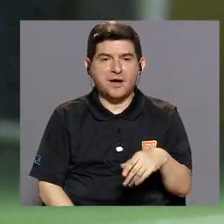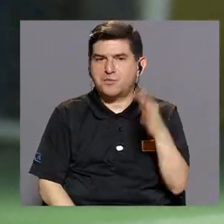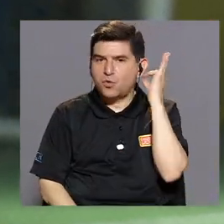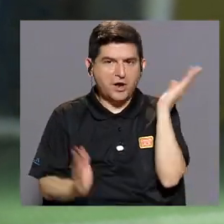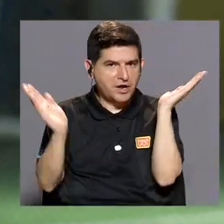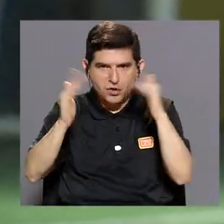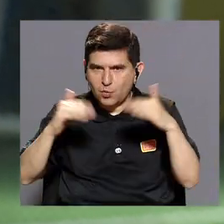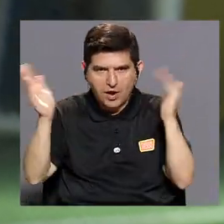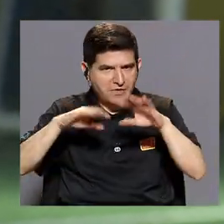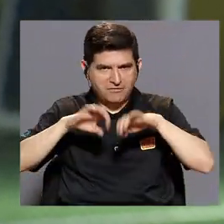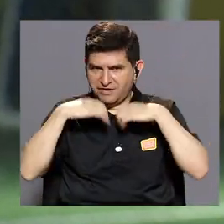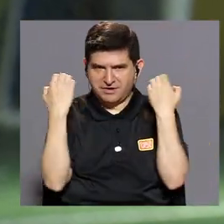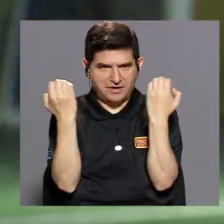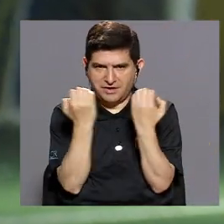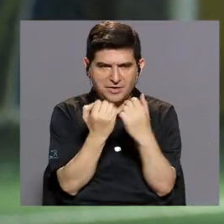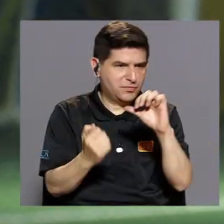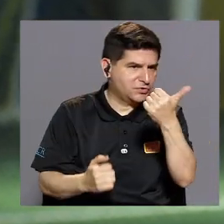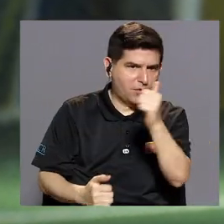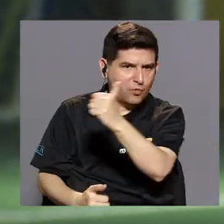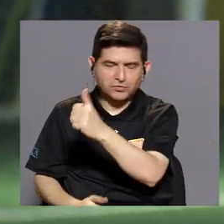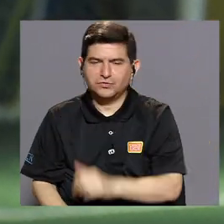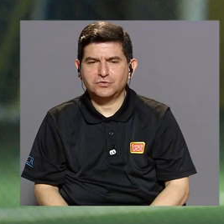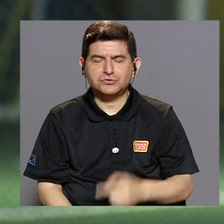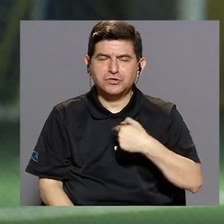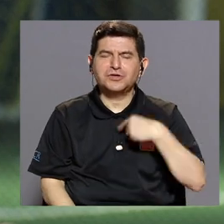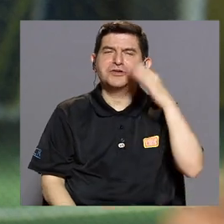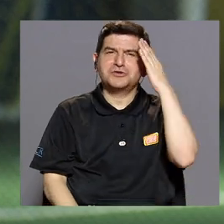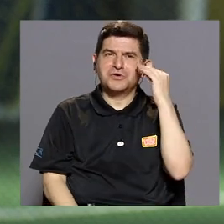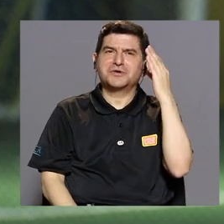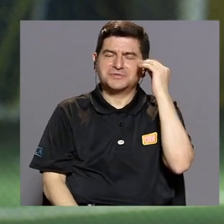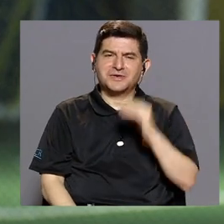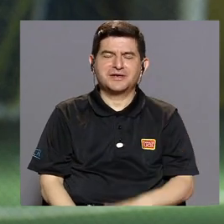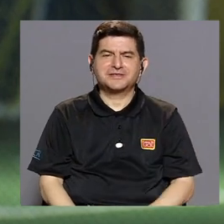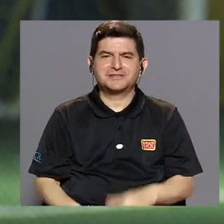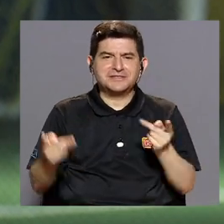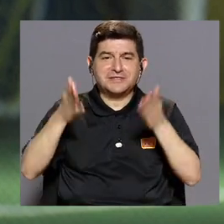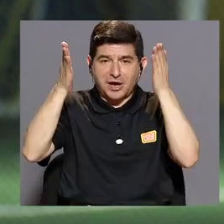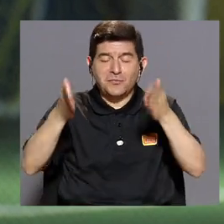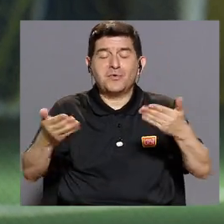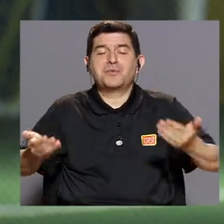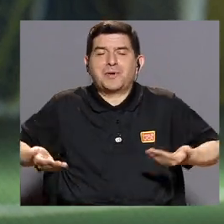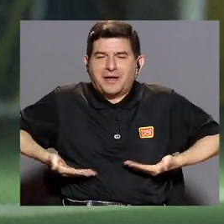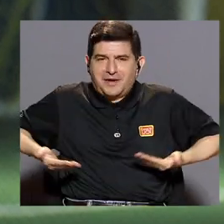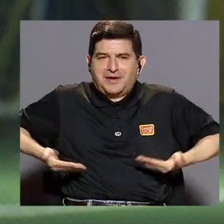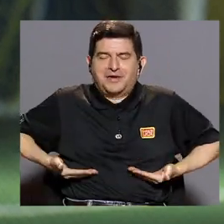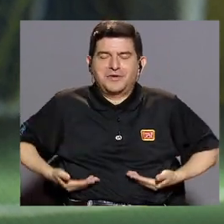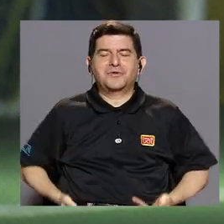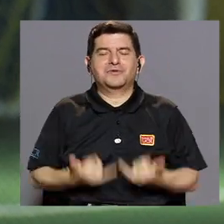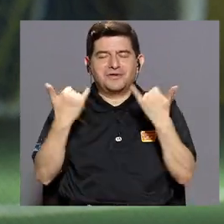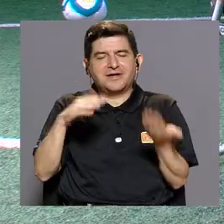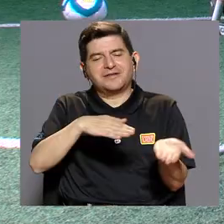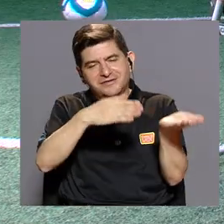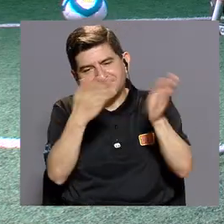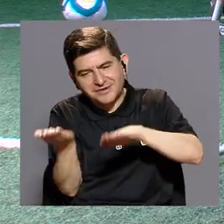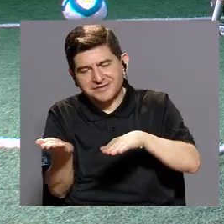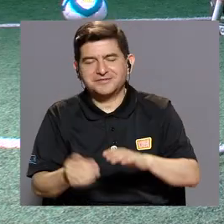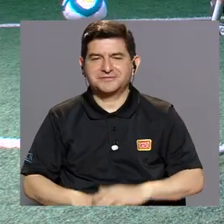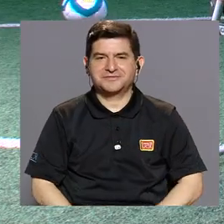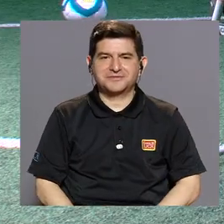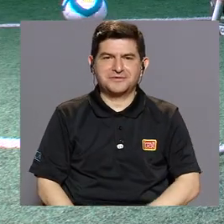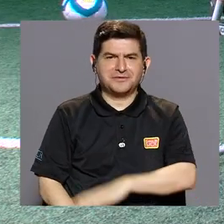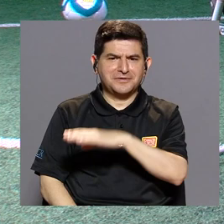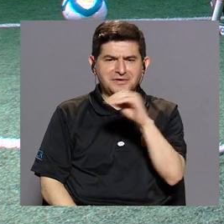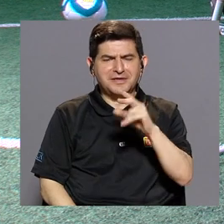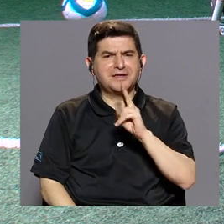una mujer, ningún equipo. Entonces son cosas de las que puedo vivir. El Pulpero era el entrenador, Calero, que en paz descansa, y la